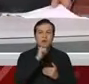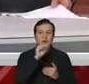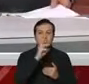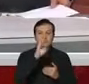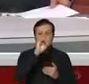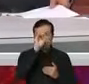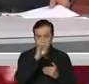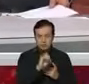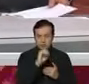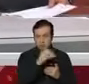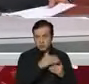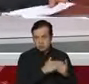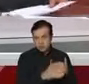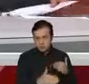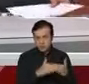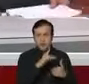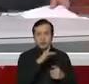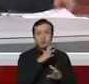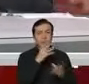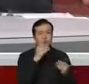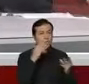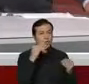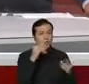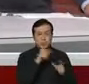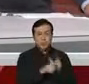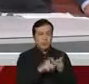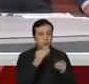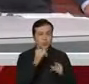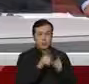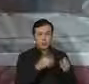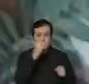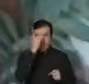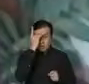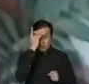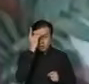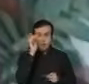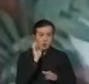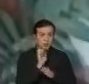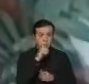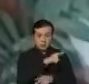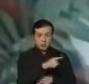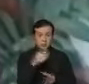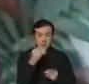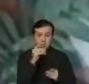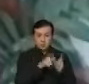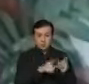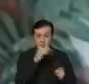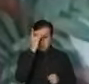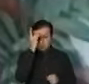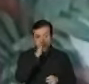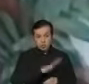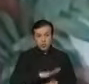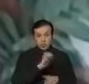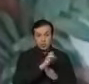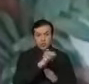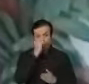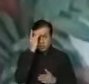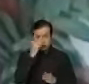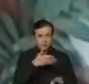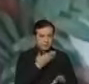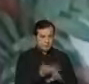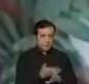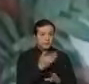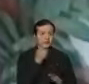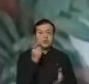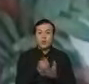funciona esto? Hay cientos y miles de personas que tienen los bonos ecuatorianos. Ustedes saben, el Ecuador emite unos bonos, alguien